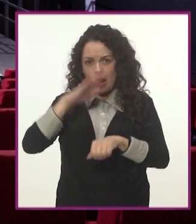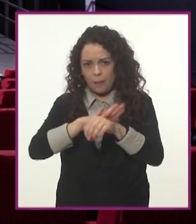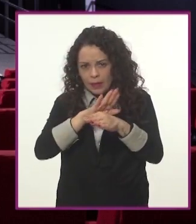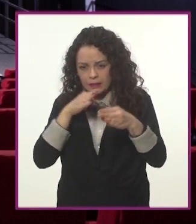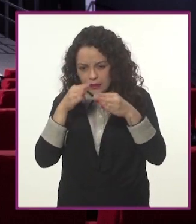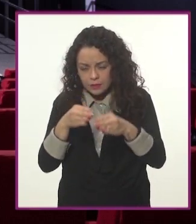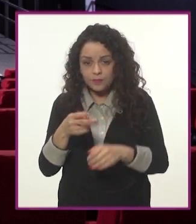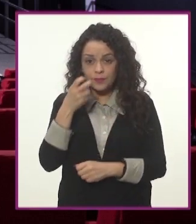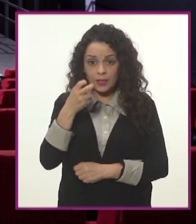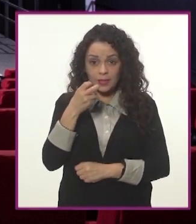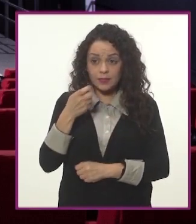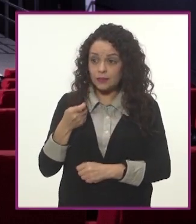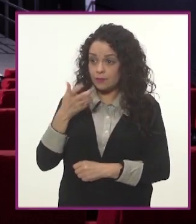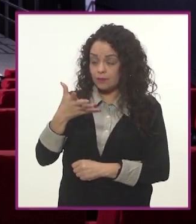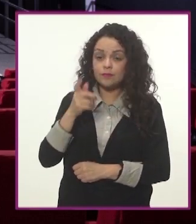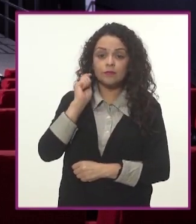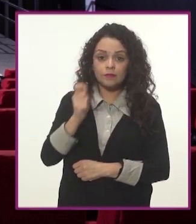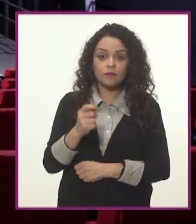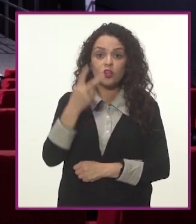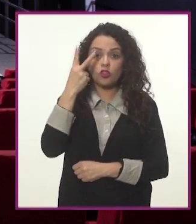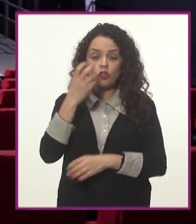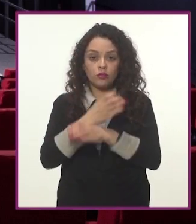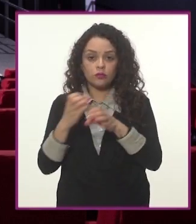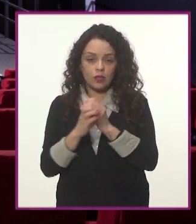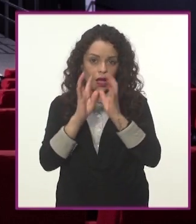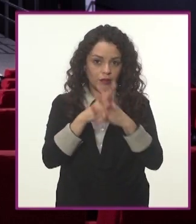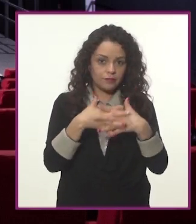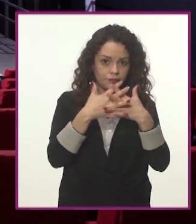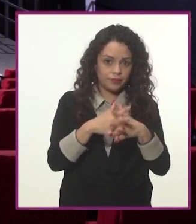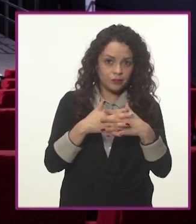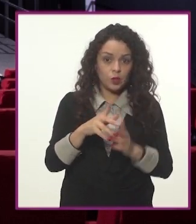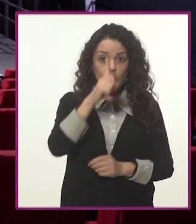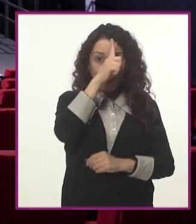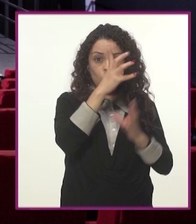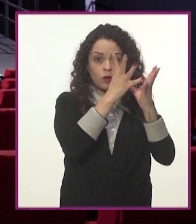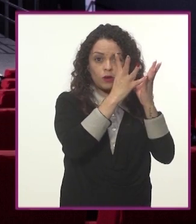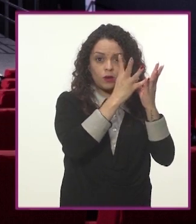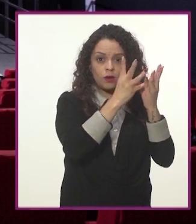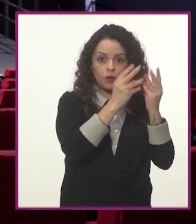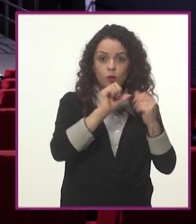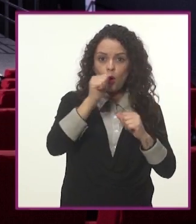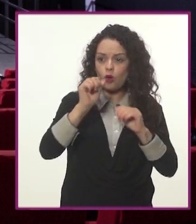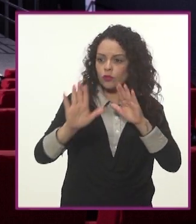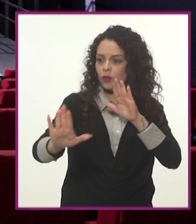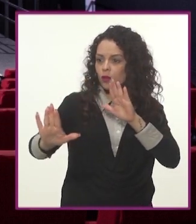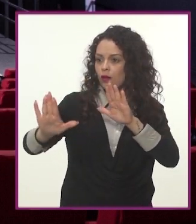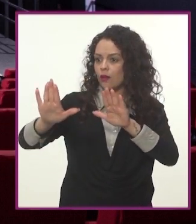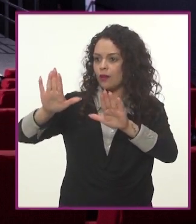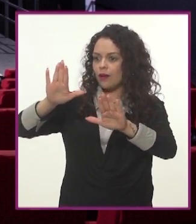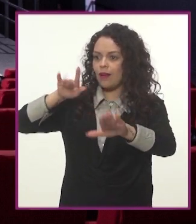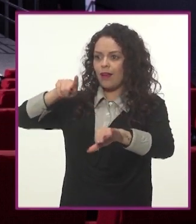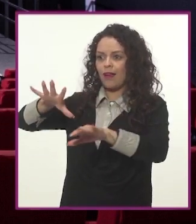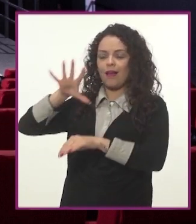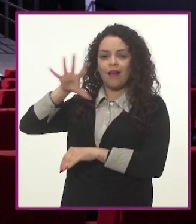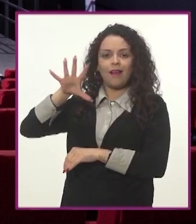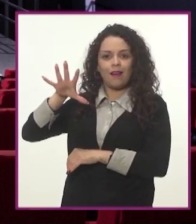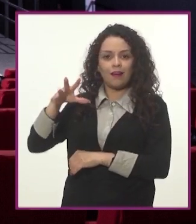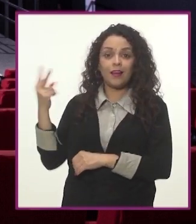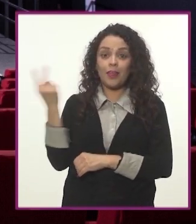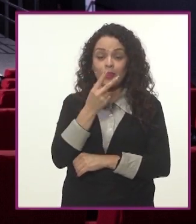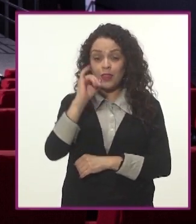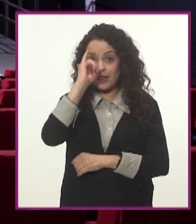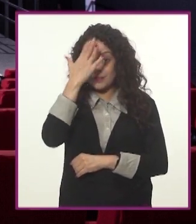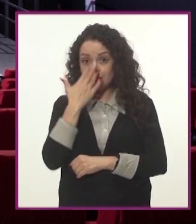de transición consiste en mezclar dos planos. Mientras uno desaparece, emerge el siguiente paulatinamente de manera que ambas imágenes